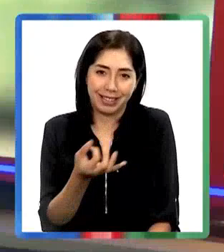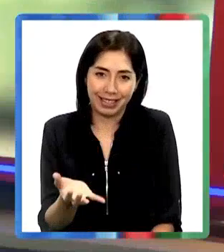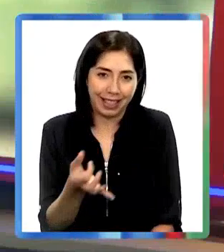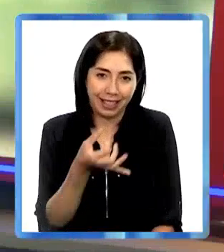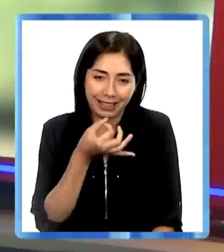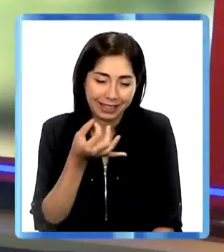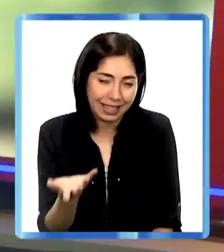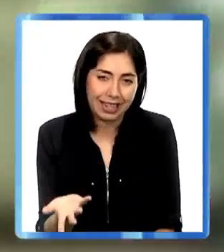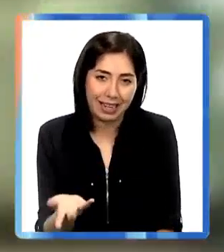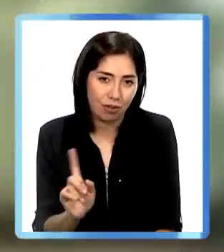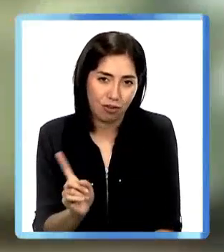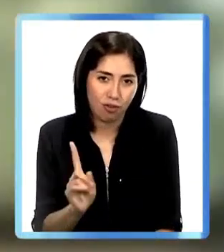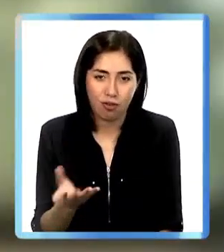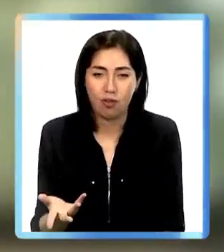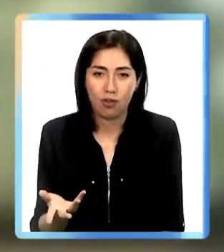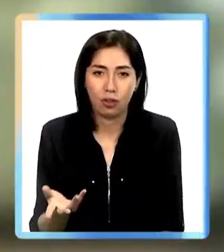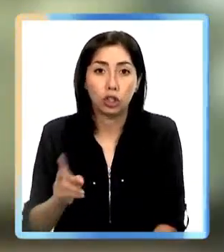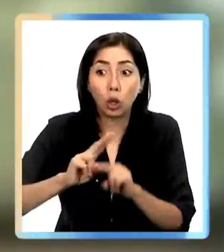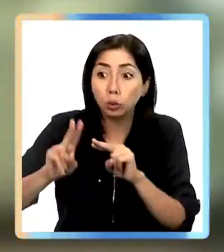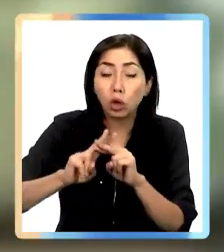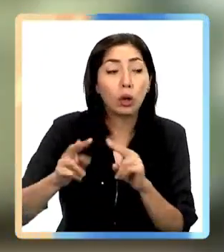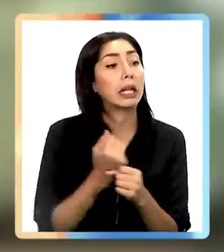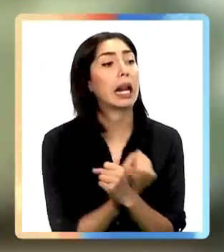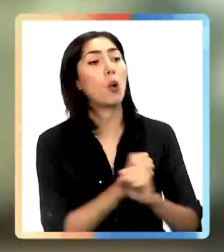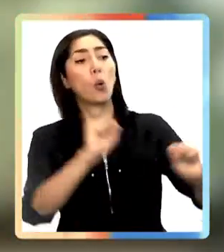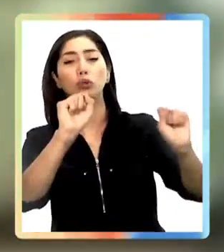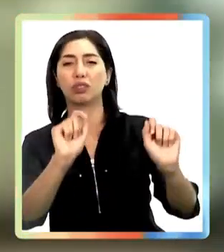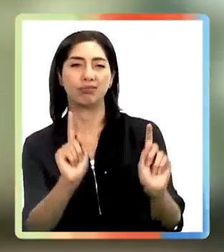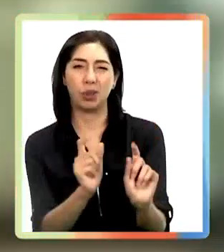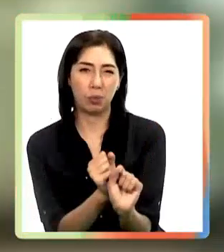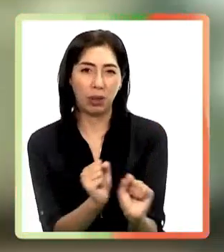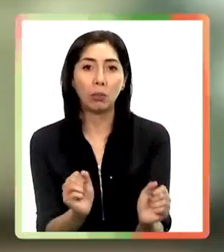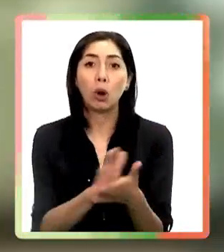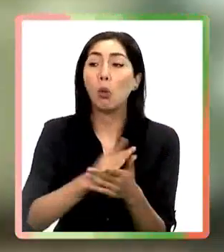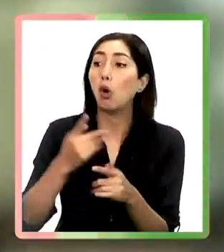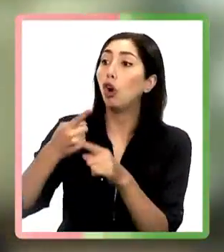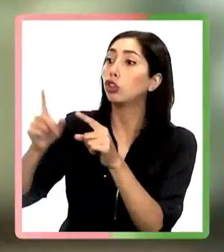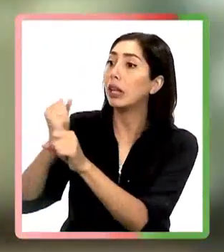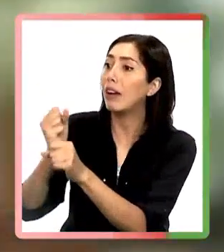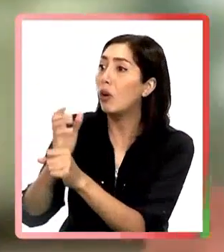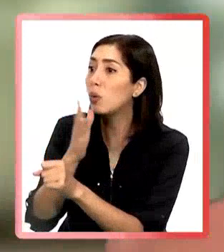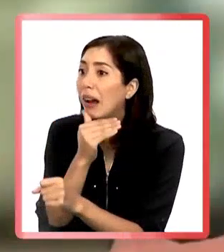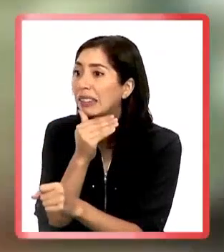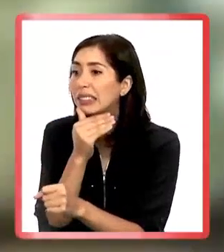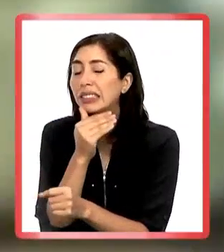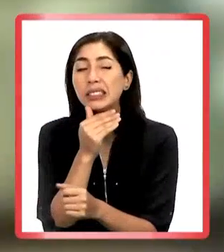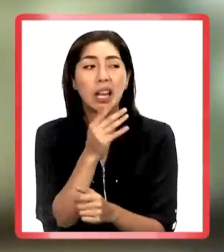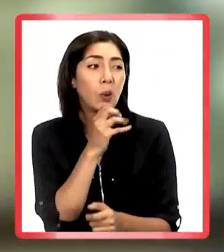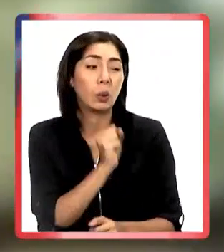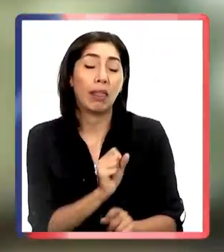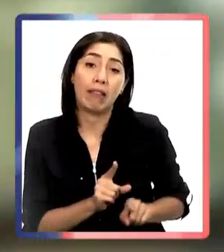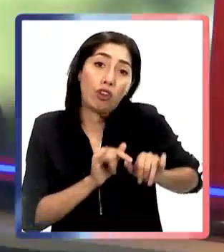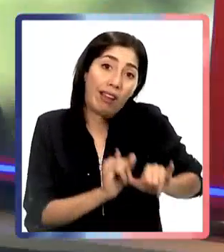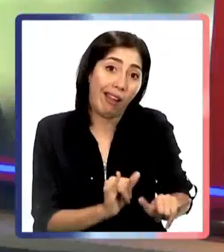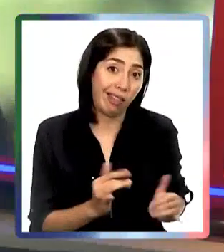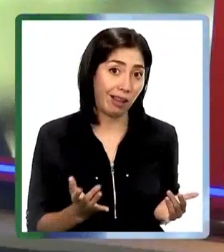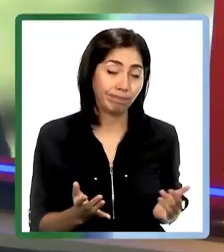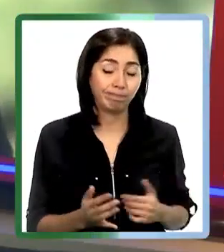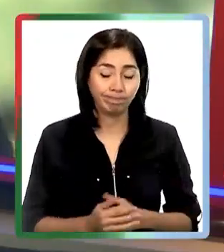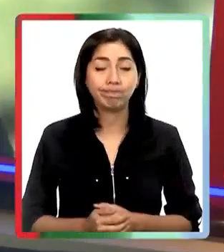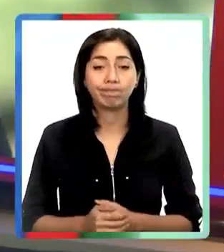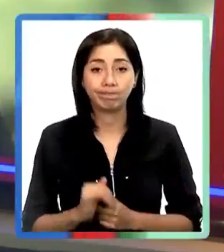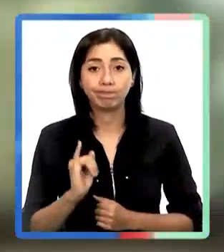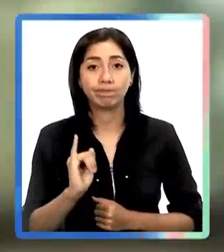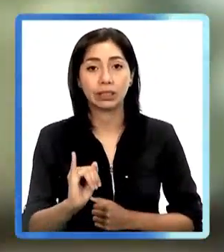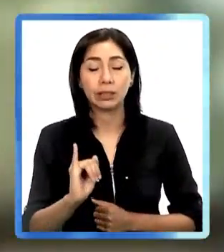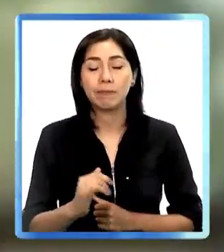decirlo, ¿no? Exacto. No es una solución, porque si nadie tiene otro trabajo, no puede uno renunciar a un trabajo si no tiene otro,